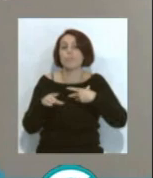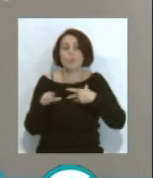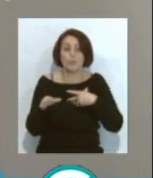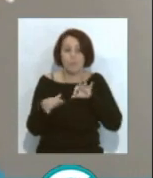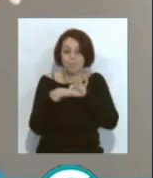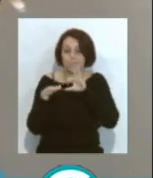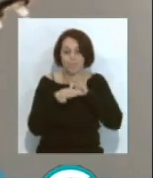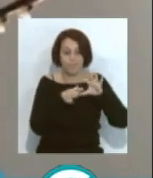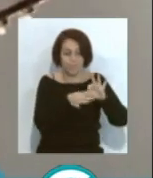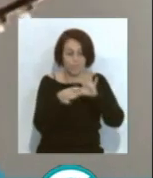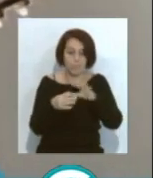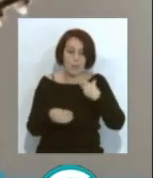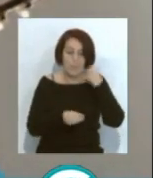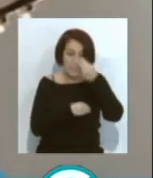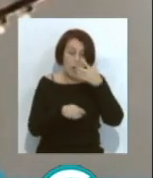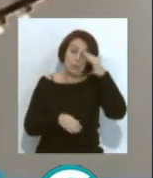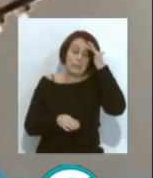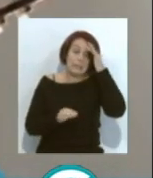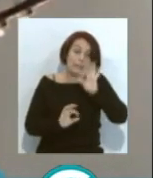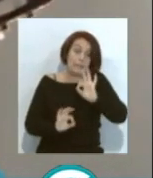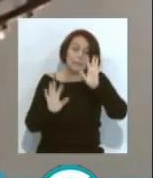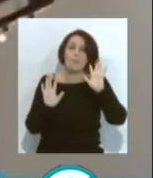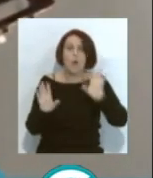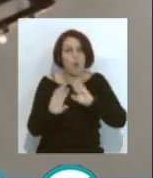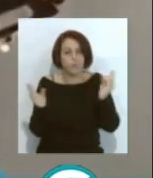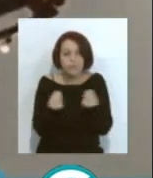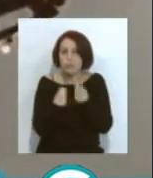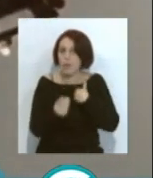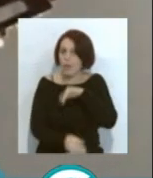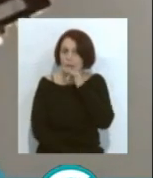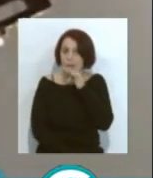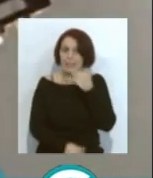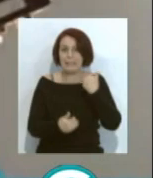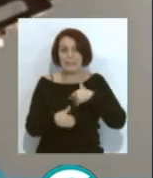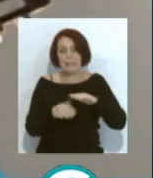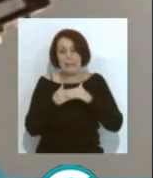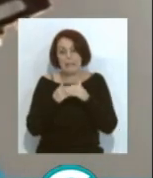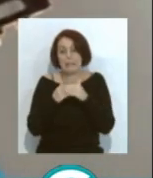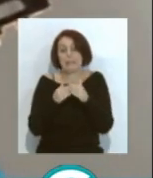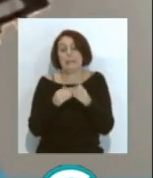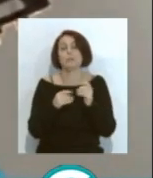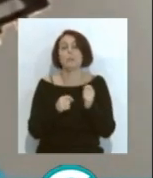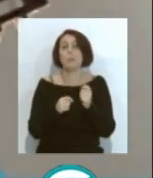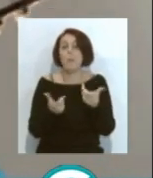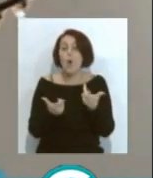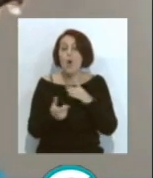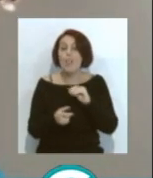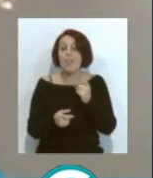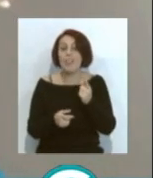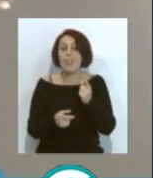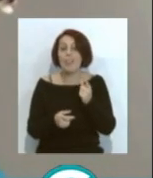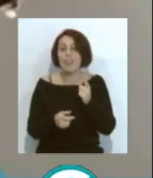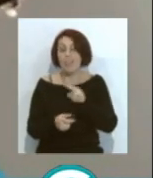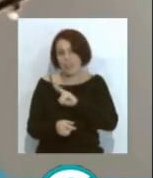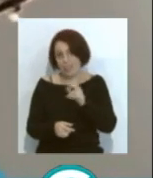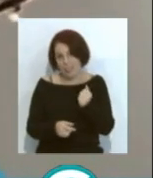todavía no nos hemos juntado todos. Así que bueno, ya se ha abierto un poco la veda, David, y ya espero que